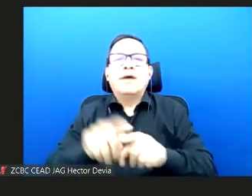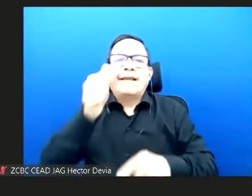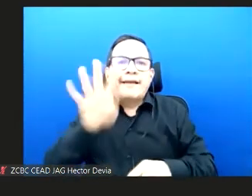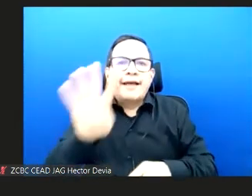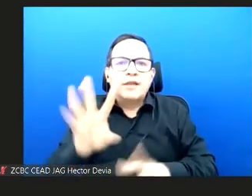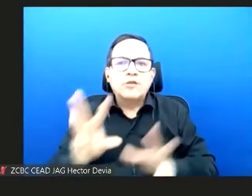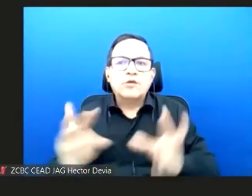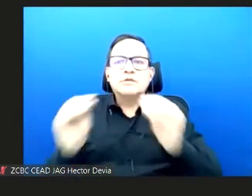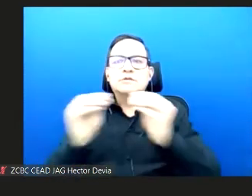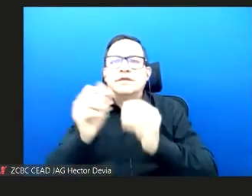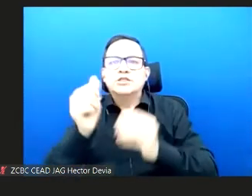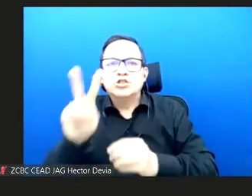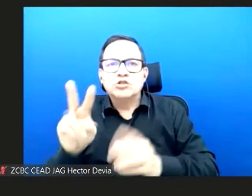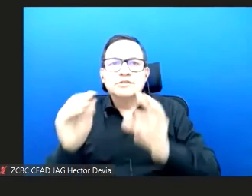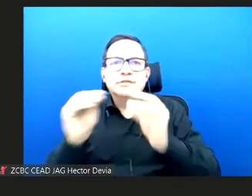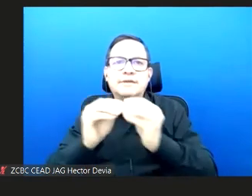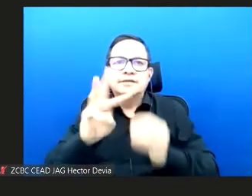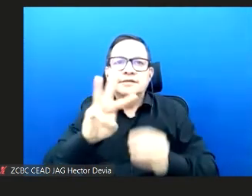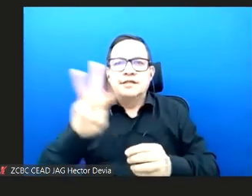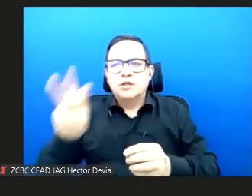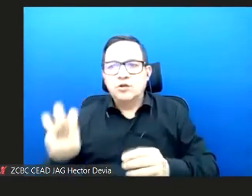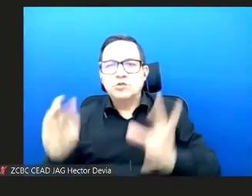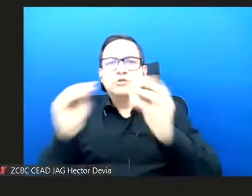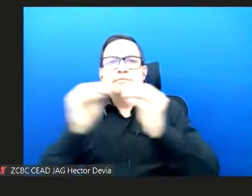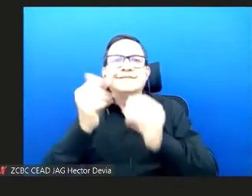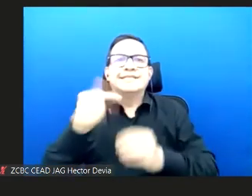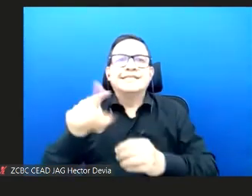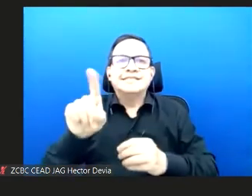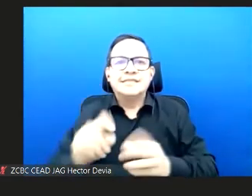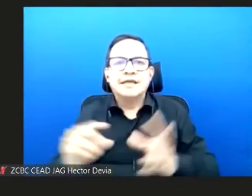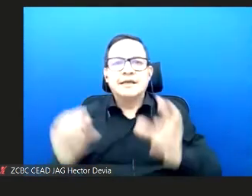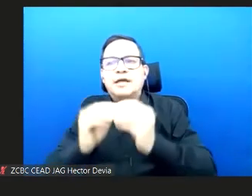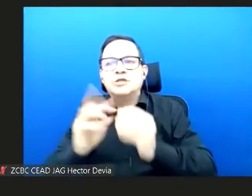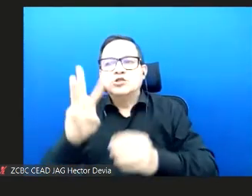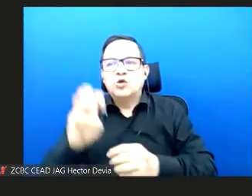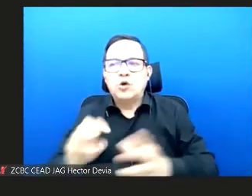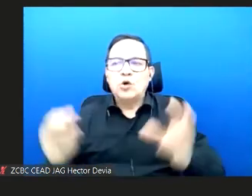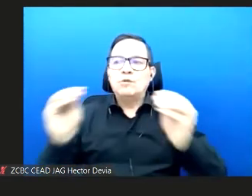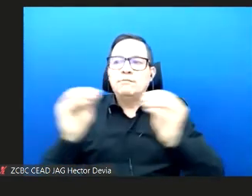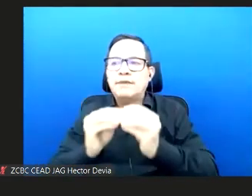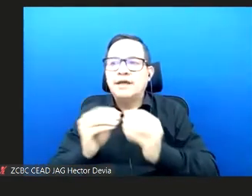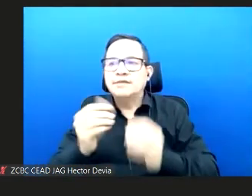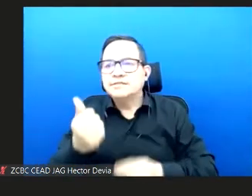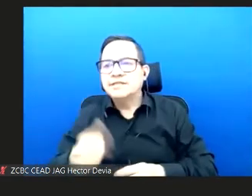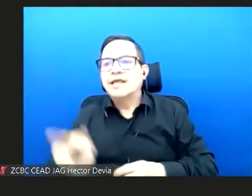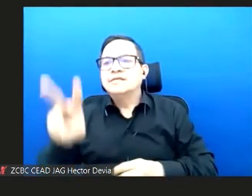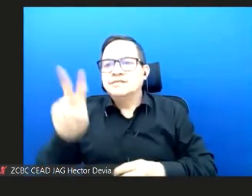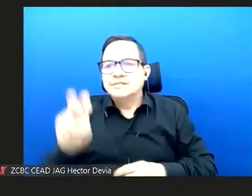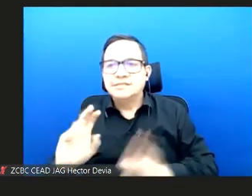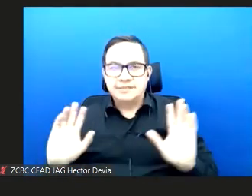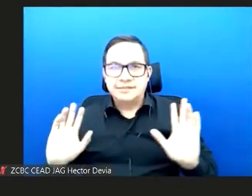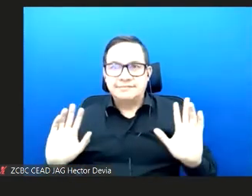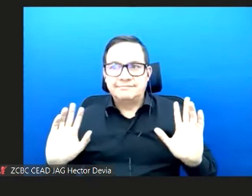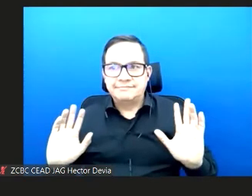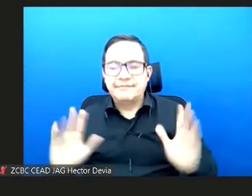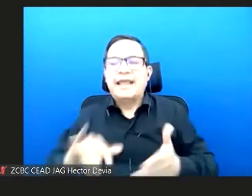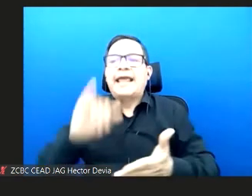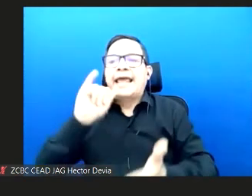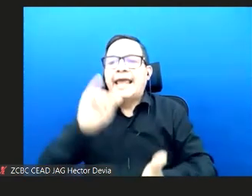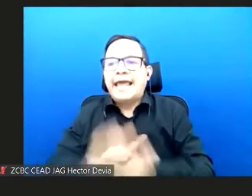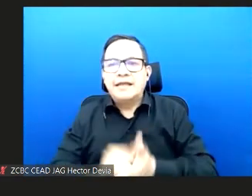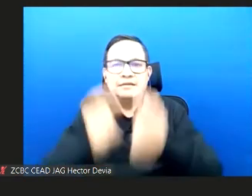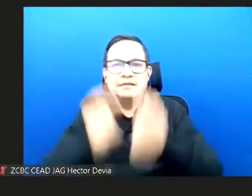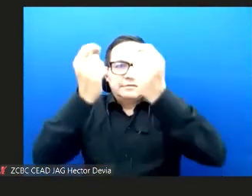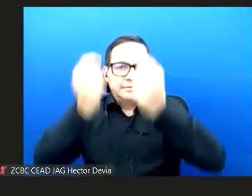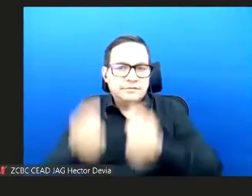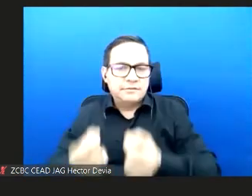12 más 38 más 16 más 8 más 9 más 17. ¿Listo? Eso lo sumaría a ver